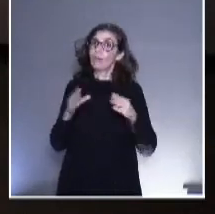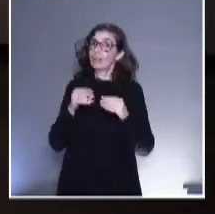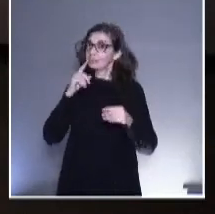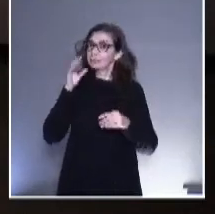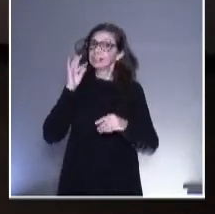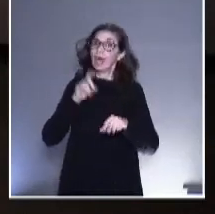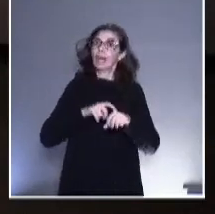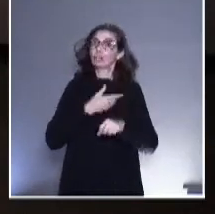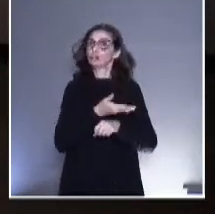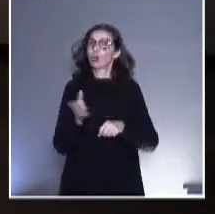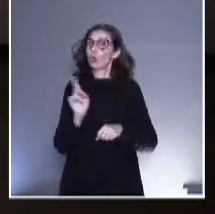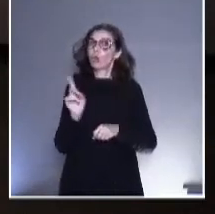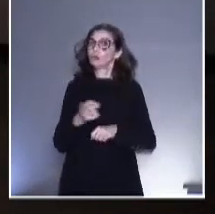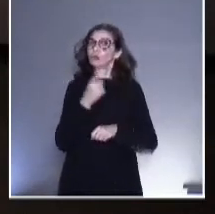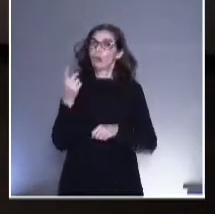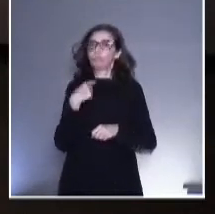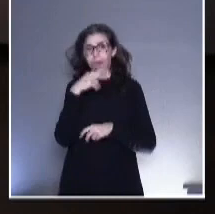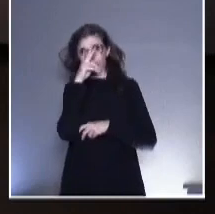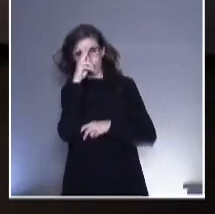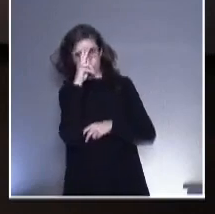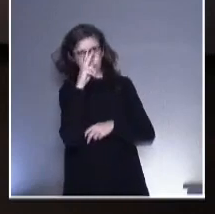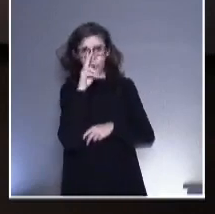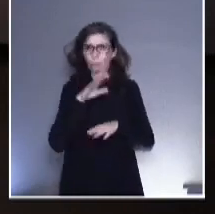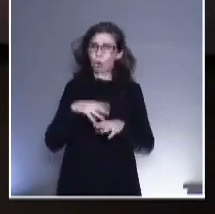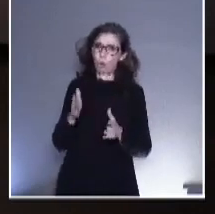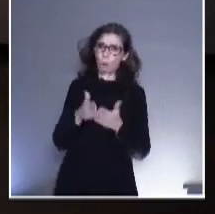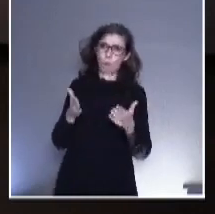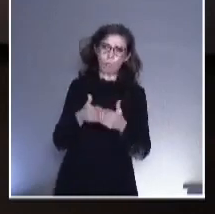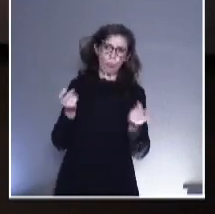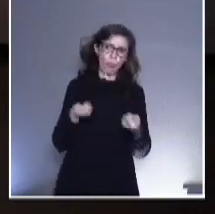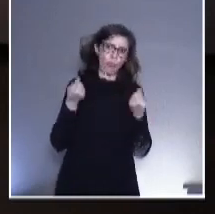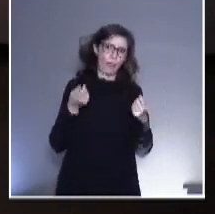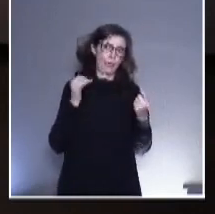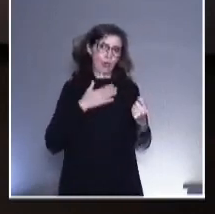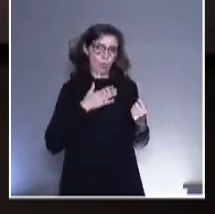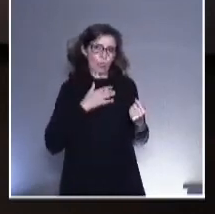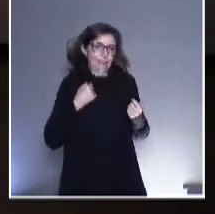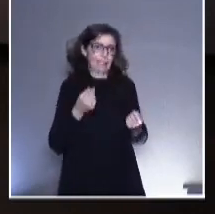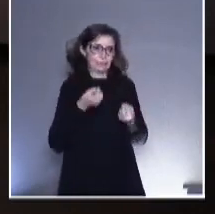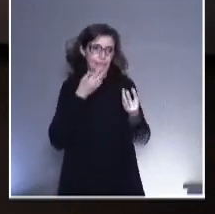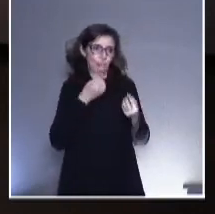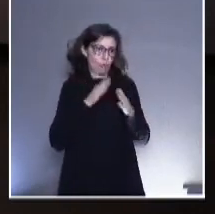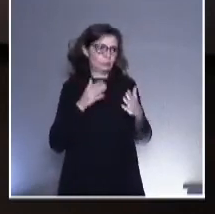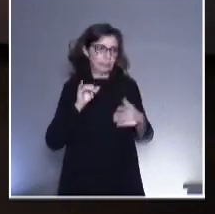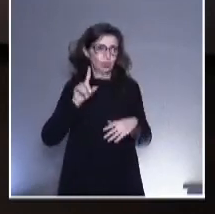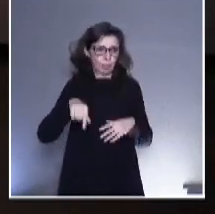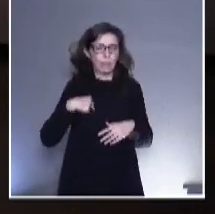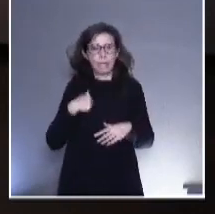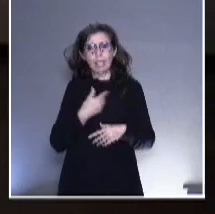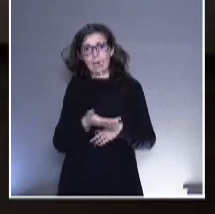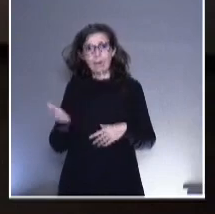solo estamos preocupados por las publicaciones y el índice de impacto de nuestras publicaciones, sino también